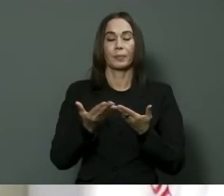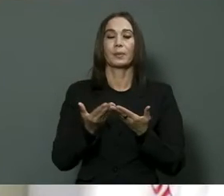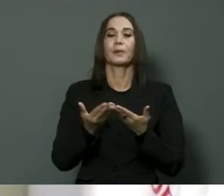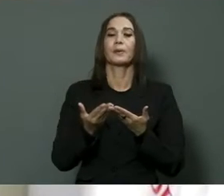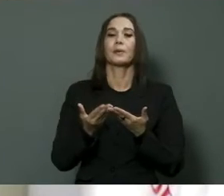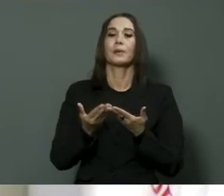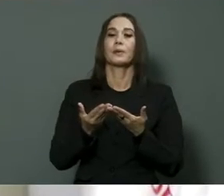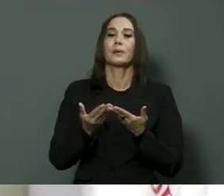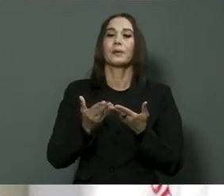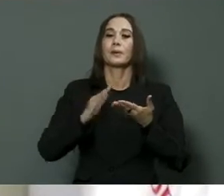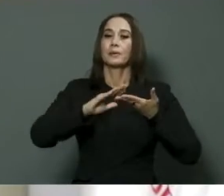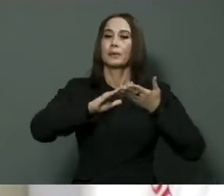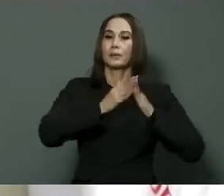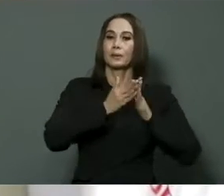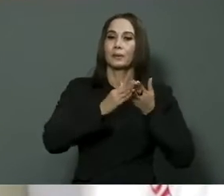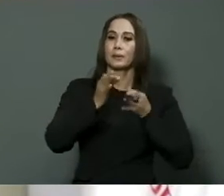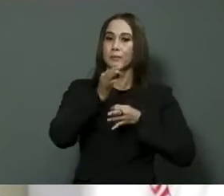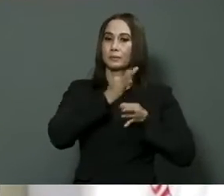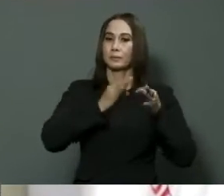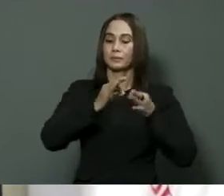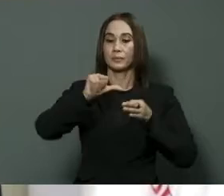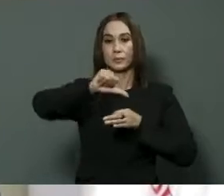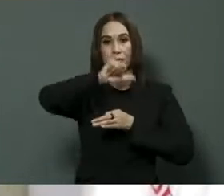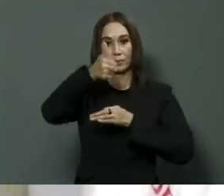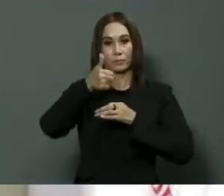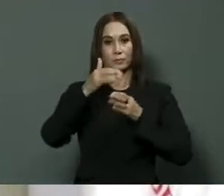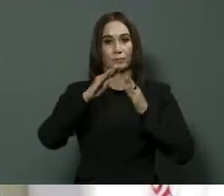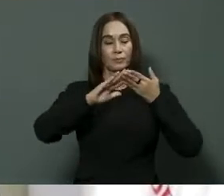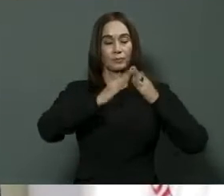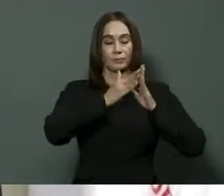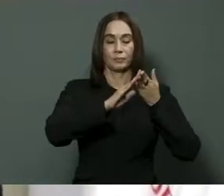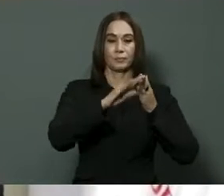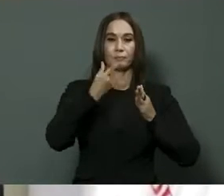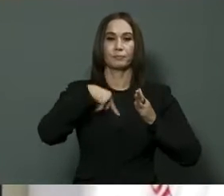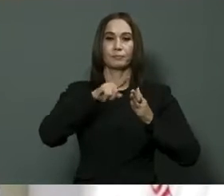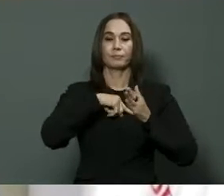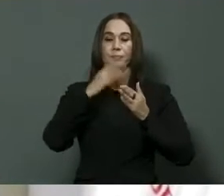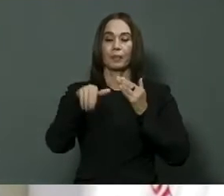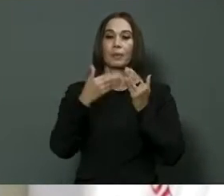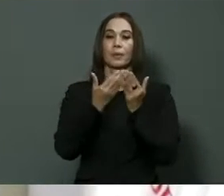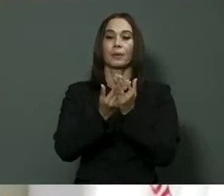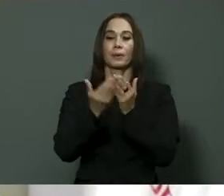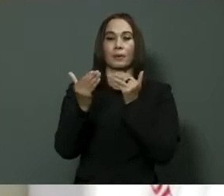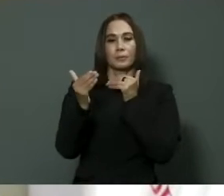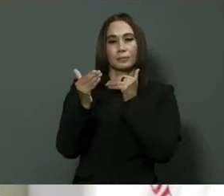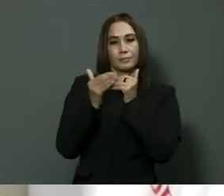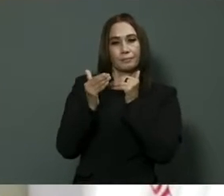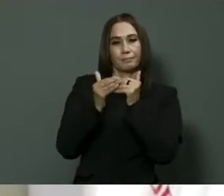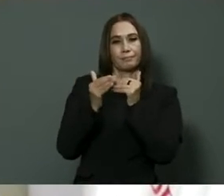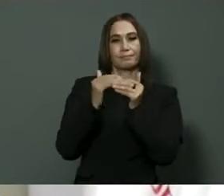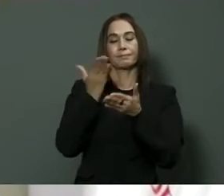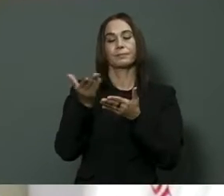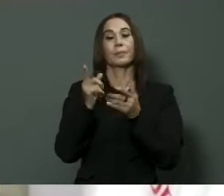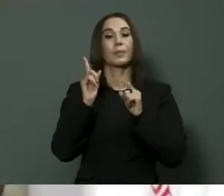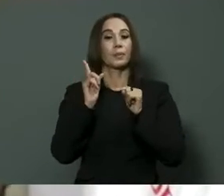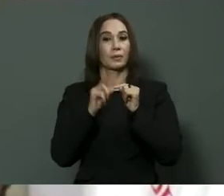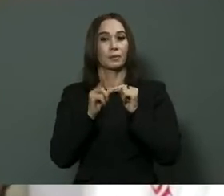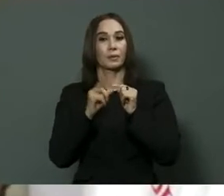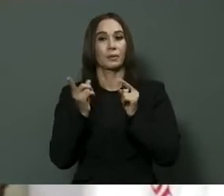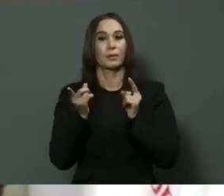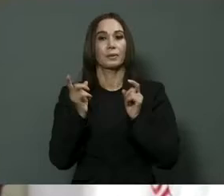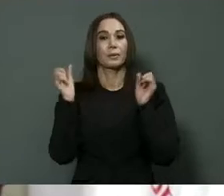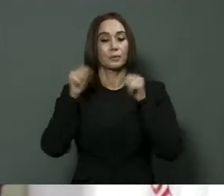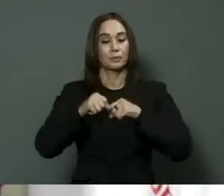nuestras comunidades. Estaremos más de cerca en la medida de lo